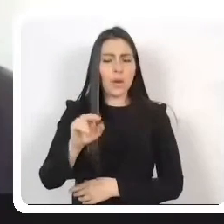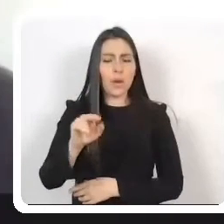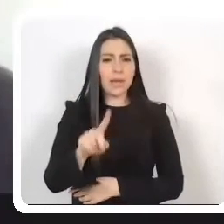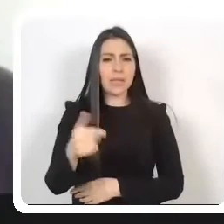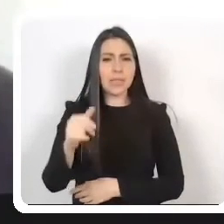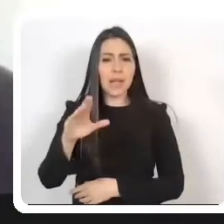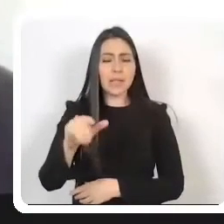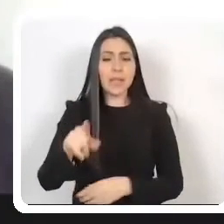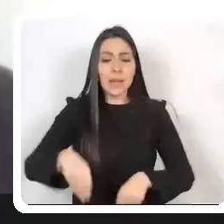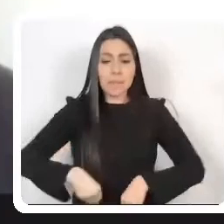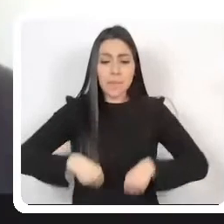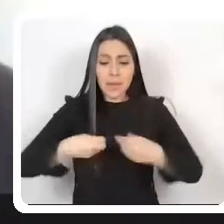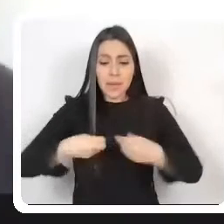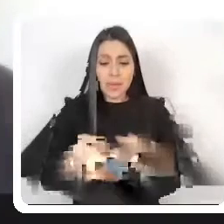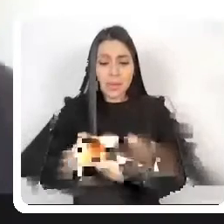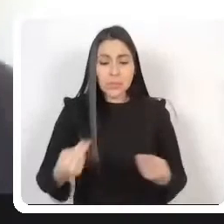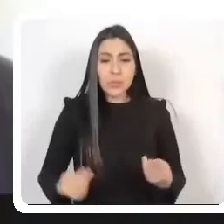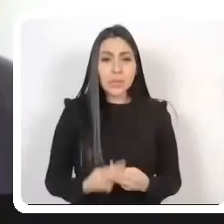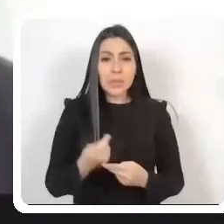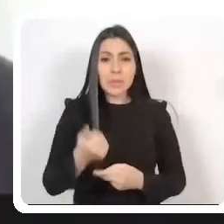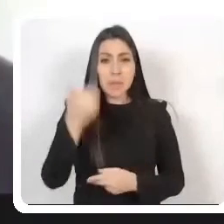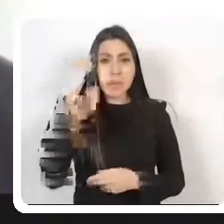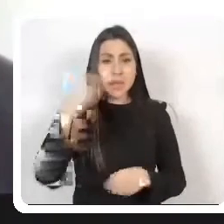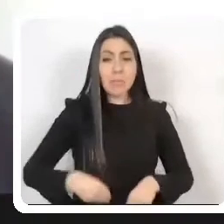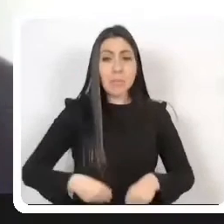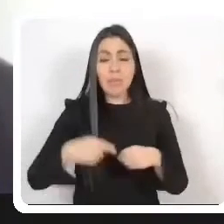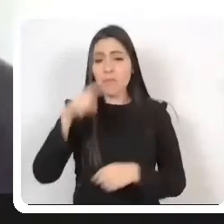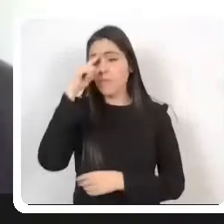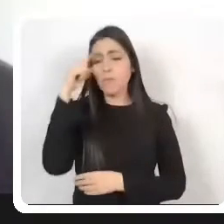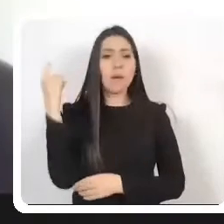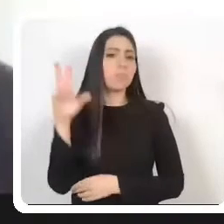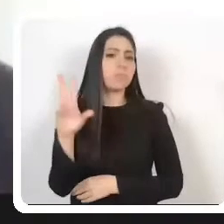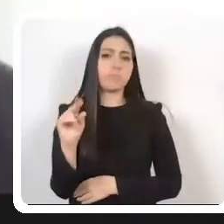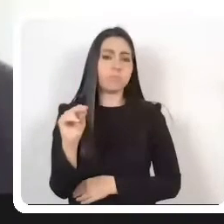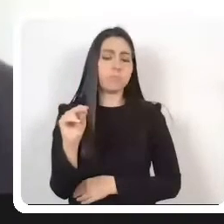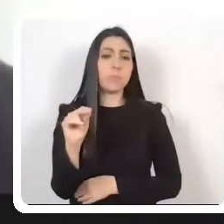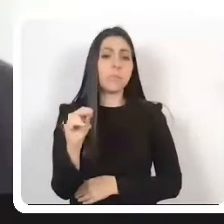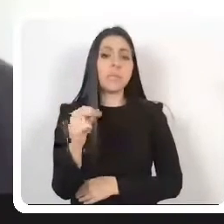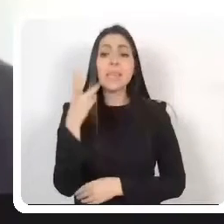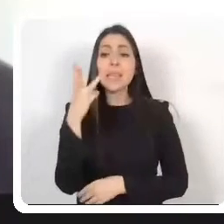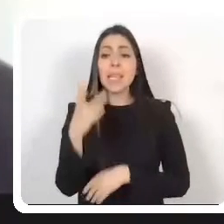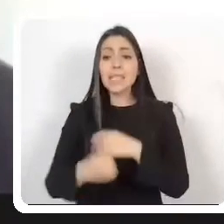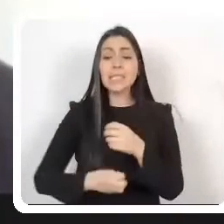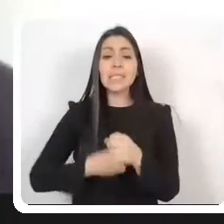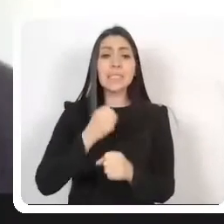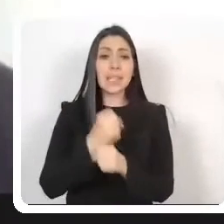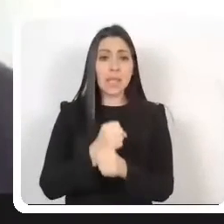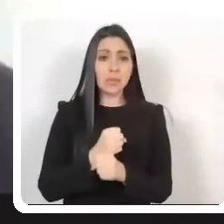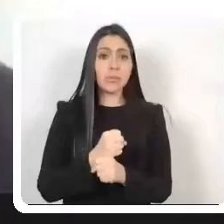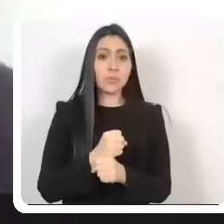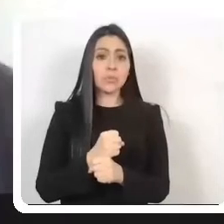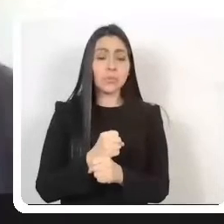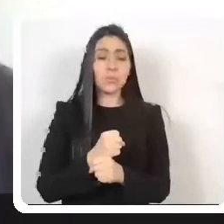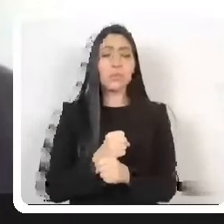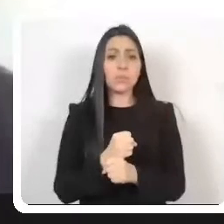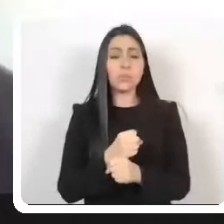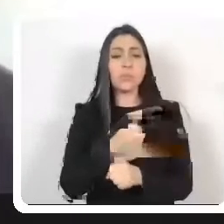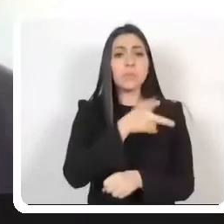fáciles, debido a que quedó huérfano a los 3 años junto con sus